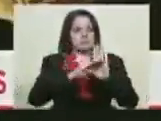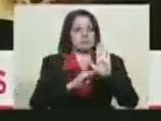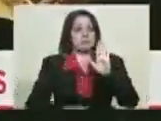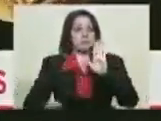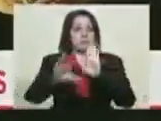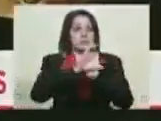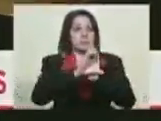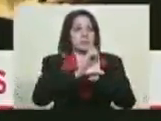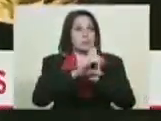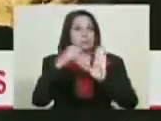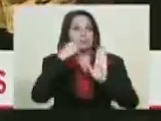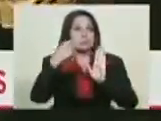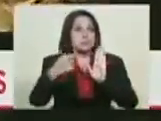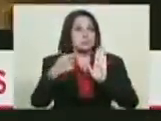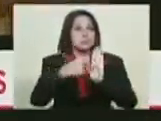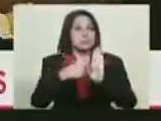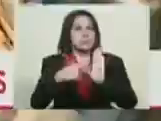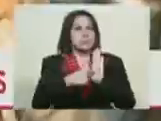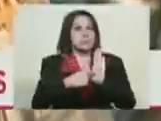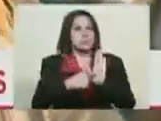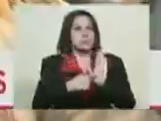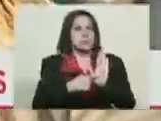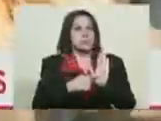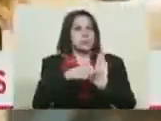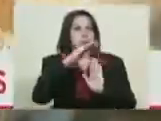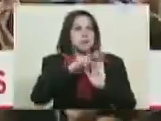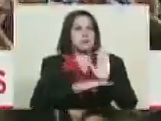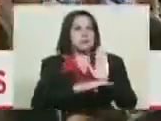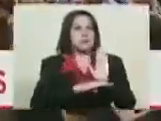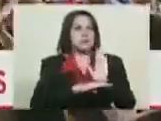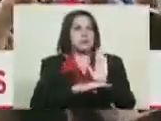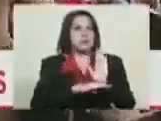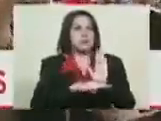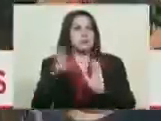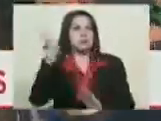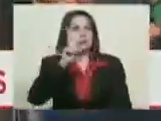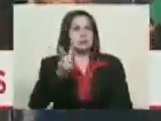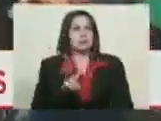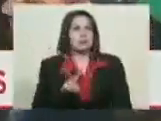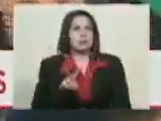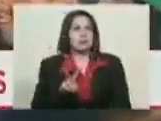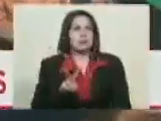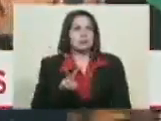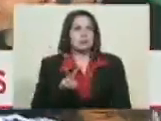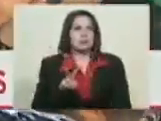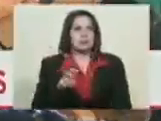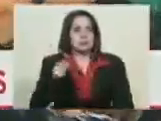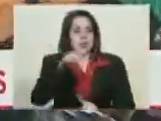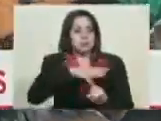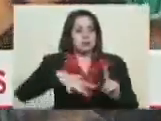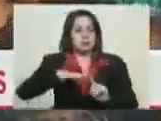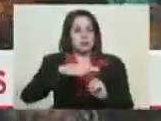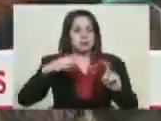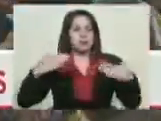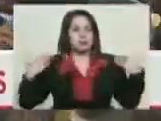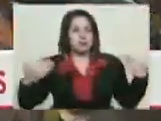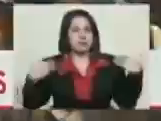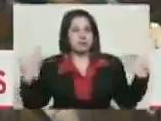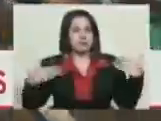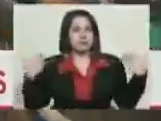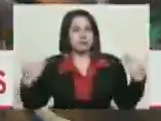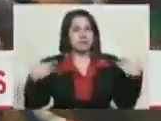constitucionales establecidos en la Carta Magna venezolana. En un ambiente de alegría, un ambiente